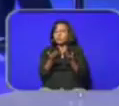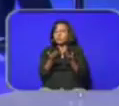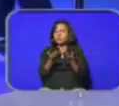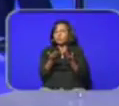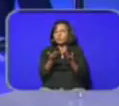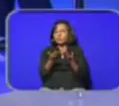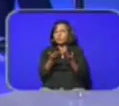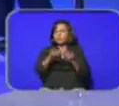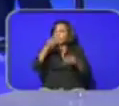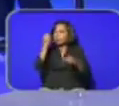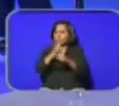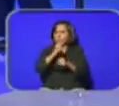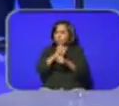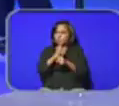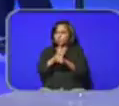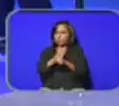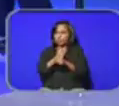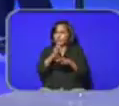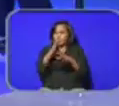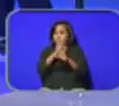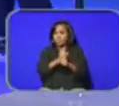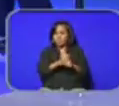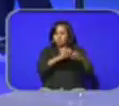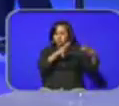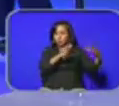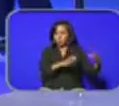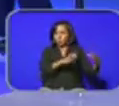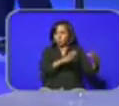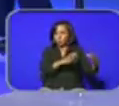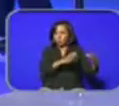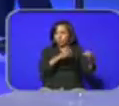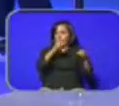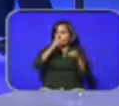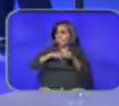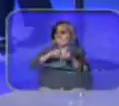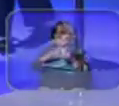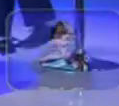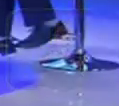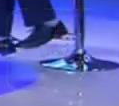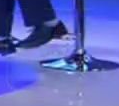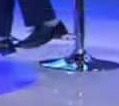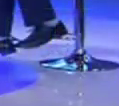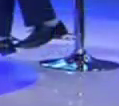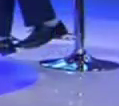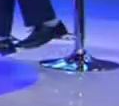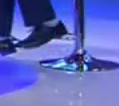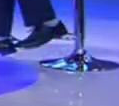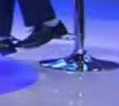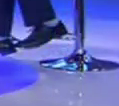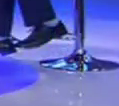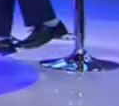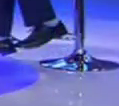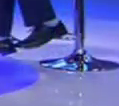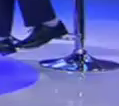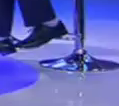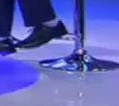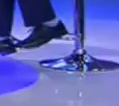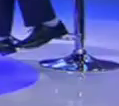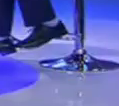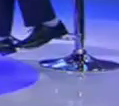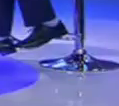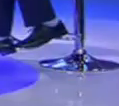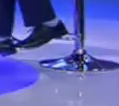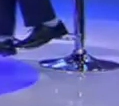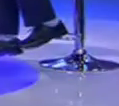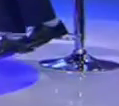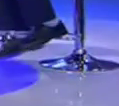el trabajo que hizo la Alta Comisión de Empleo, participaron todas las universidades públicas y privadas de este país,